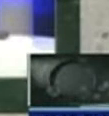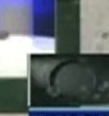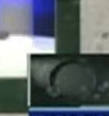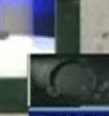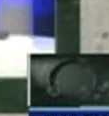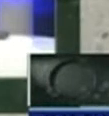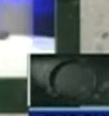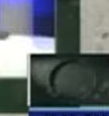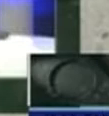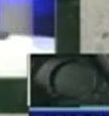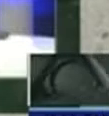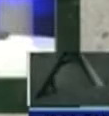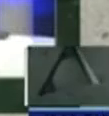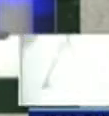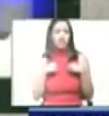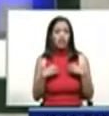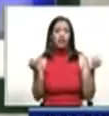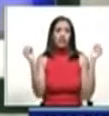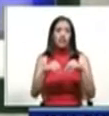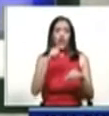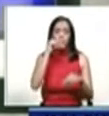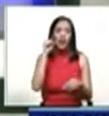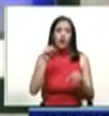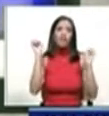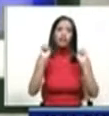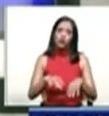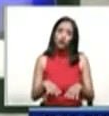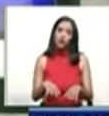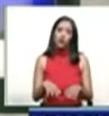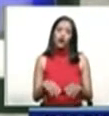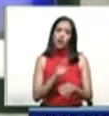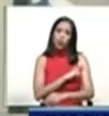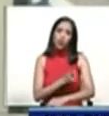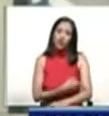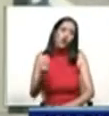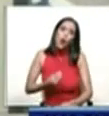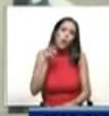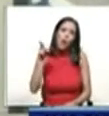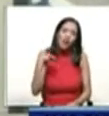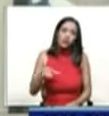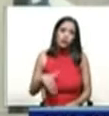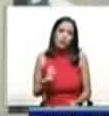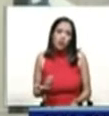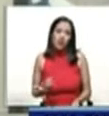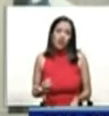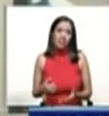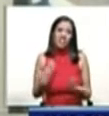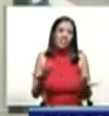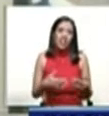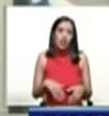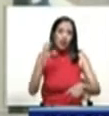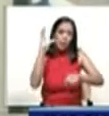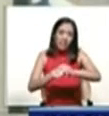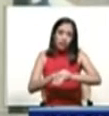sus acuerdos de que Maduro abandonó el poder? ¿Cómo es posible que ellos desconozcan que es un reo sentenciado a 18